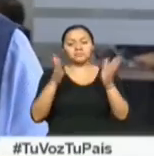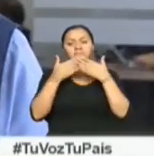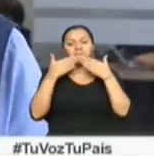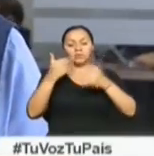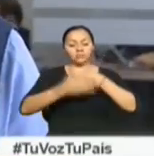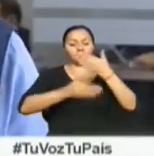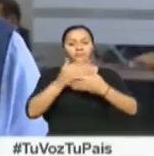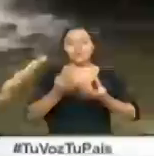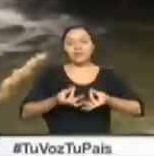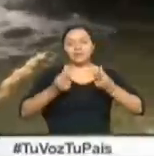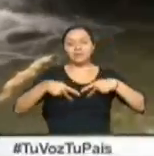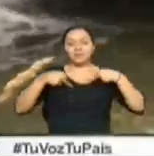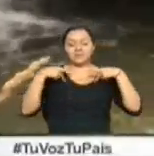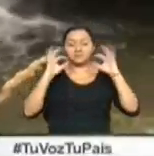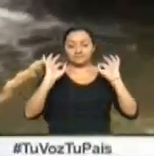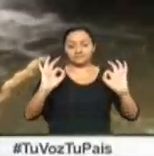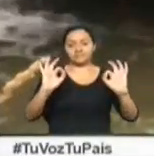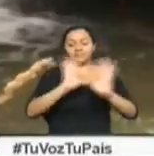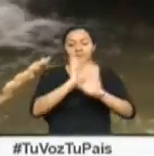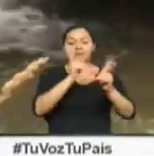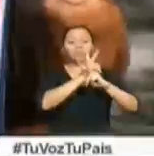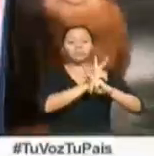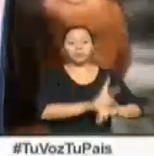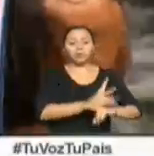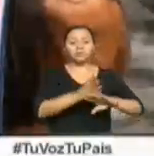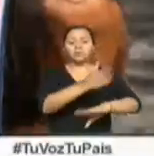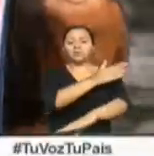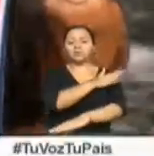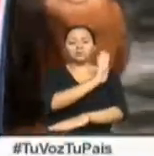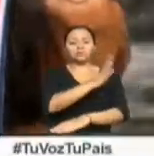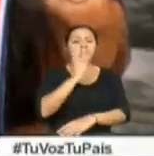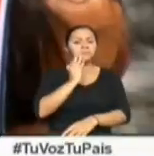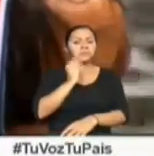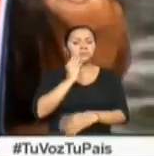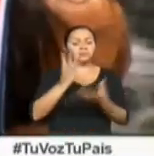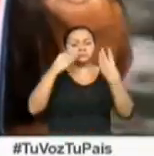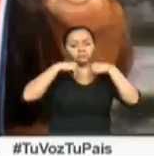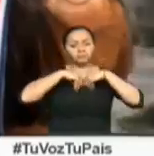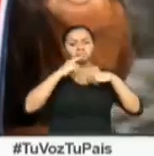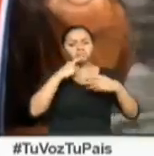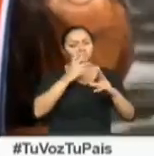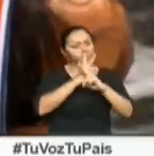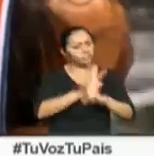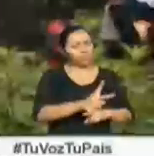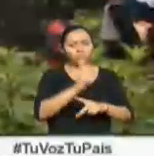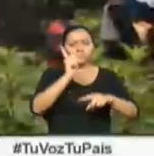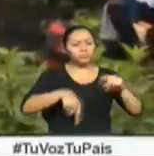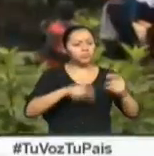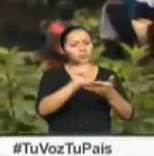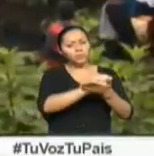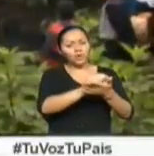de la calidad de vida de los ciudadanos. Protección de los saberes ancestrales fue la propuesta desde la Secretaría Nacional de Educación Superior,